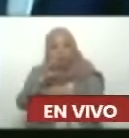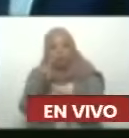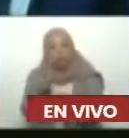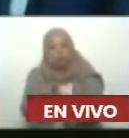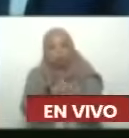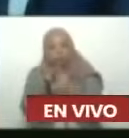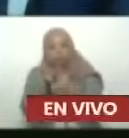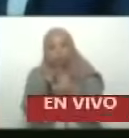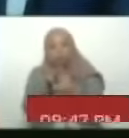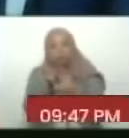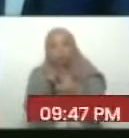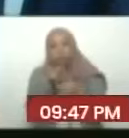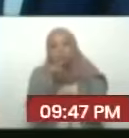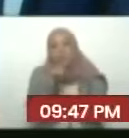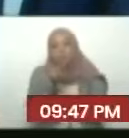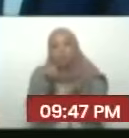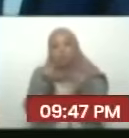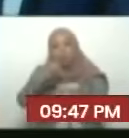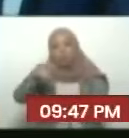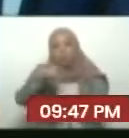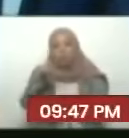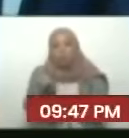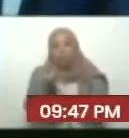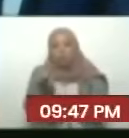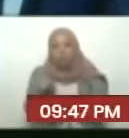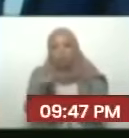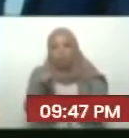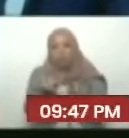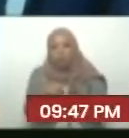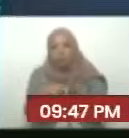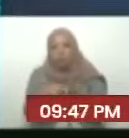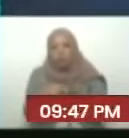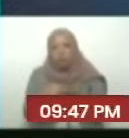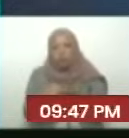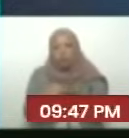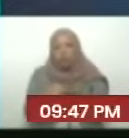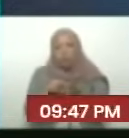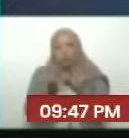Un 26 de julio del año